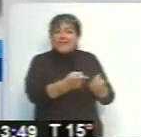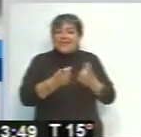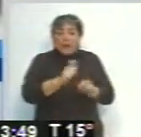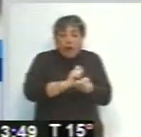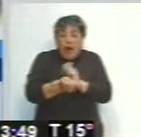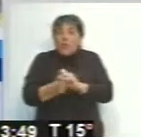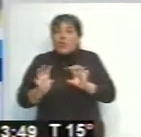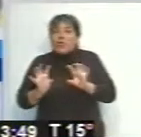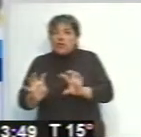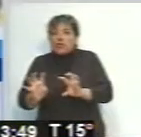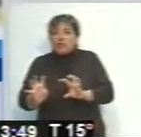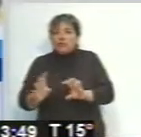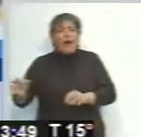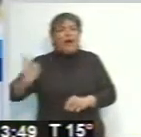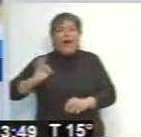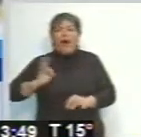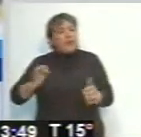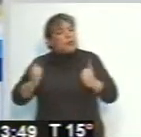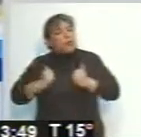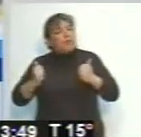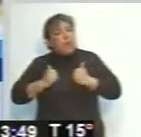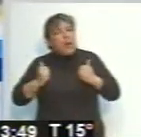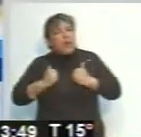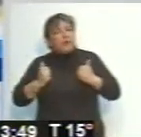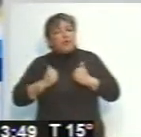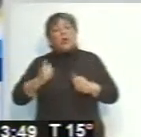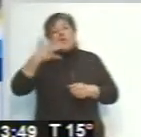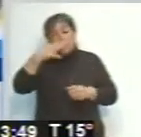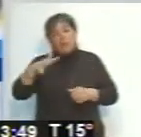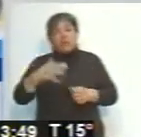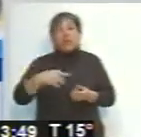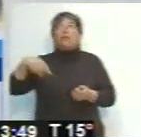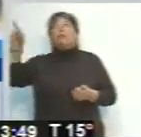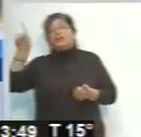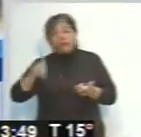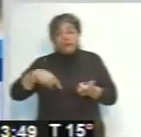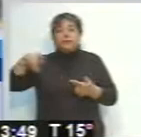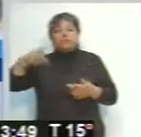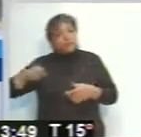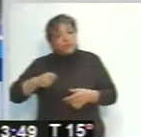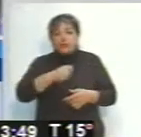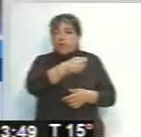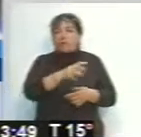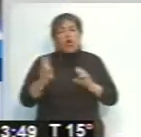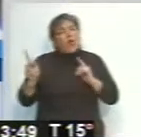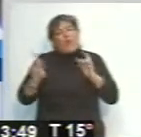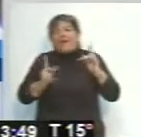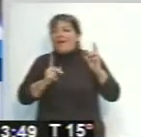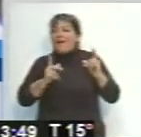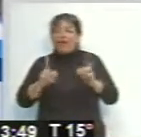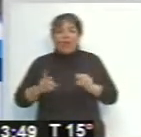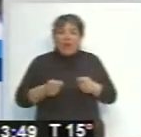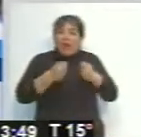de riñón, has estado mucho tiempo en espera, y luego de muchas idas y vueltas, teniendo en cuenta lo complicado que es recibir la donación de un